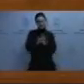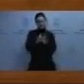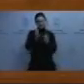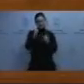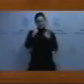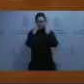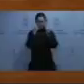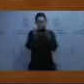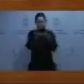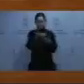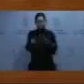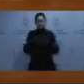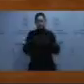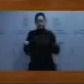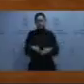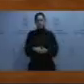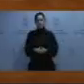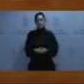e ineficiente.